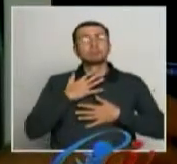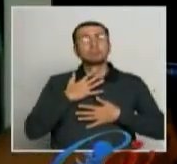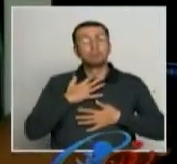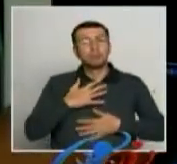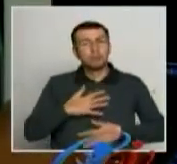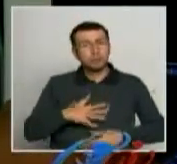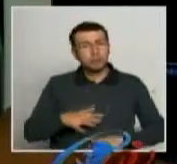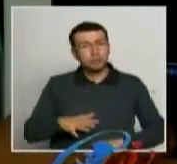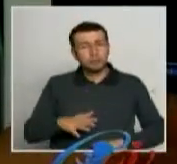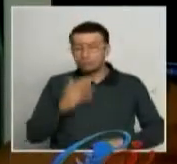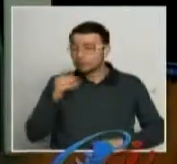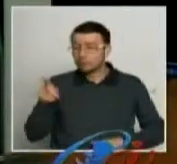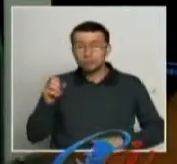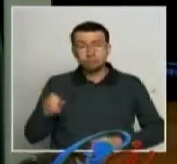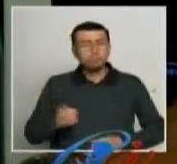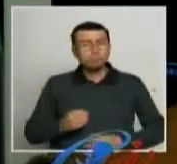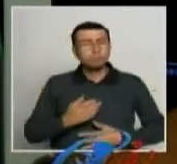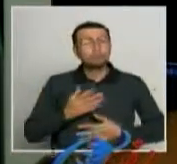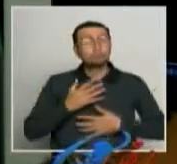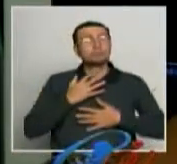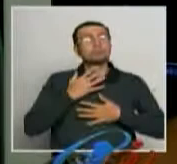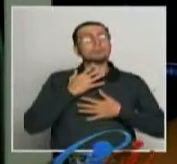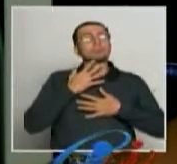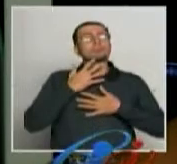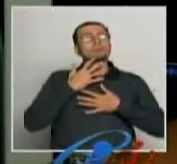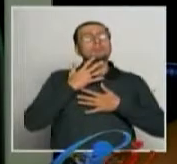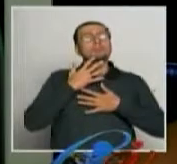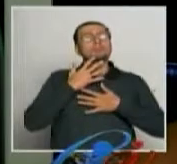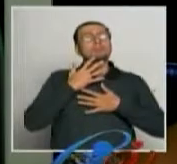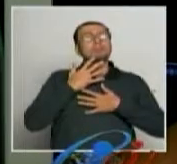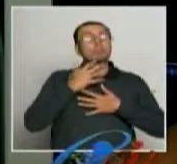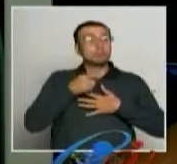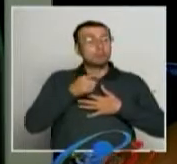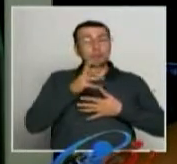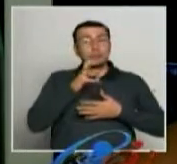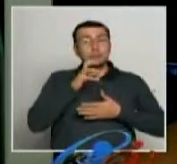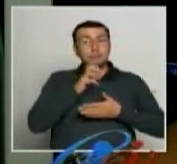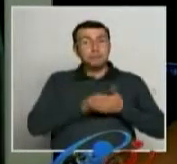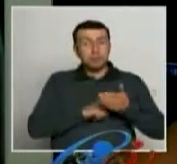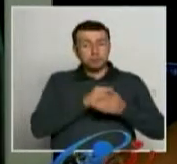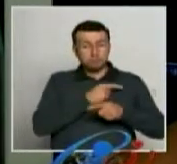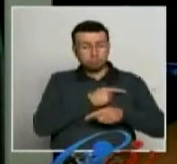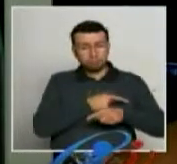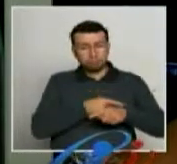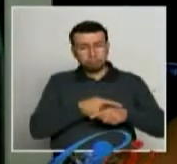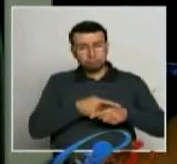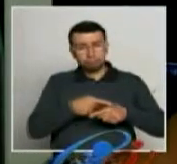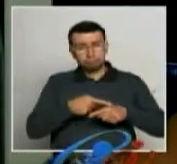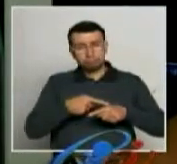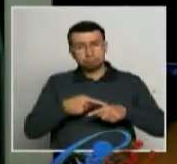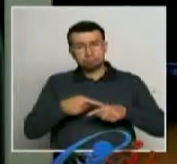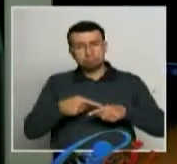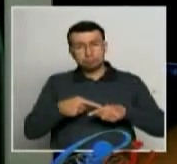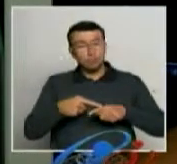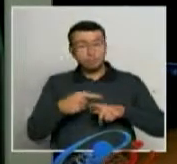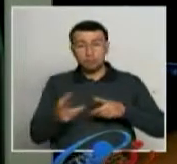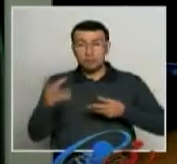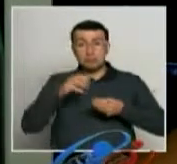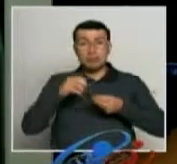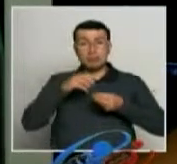Cuando el paciente inspira, entonces disminuye un poquito el flujo aumenta el